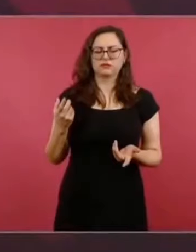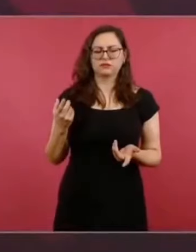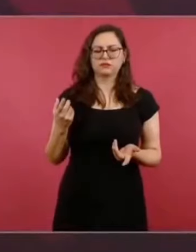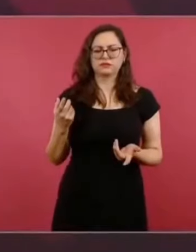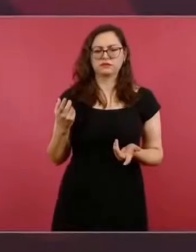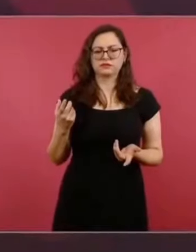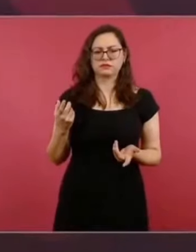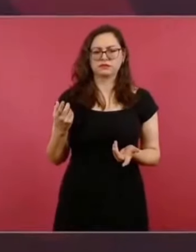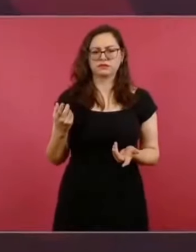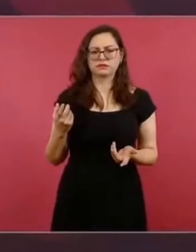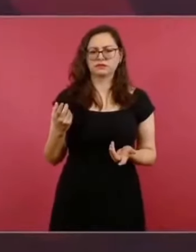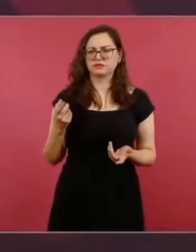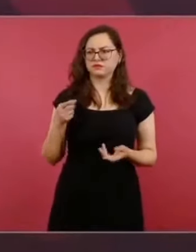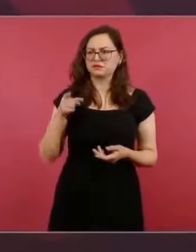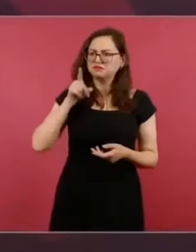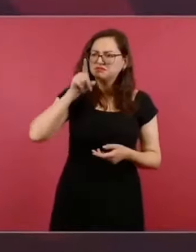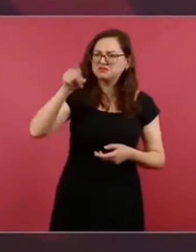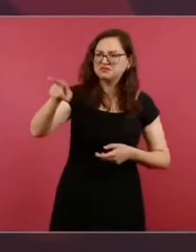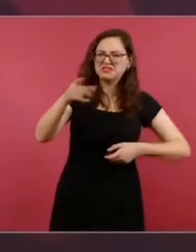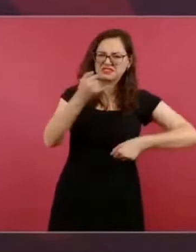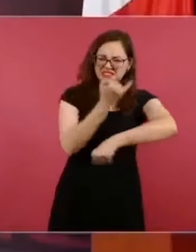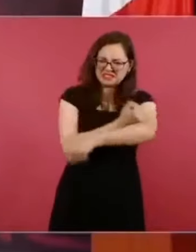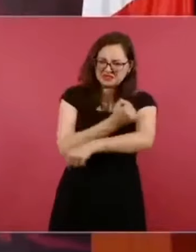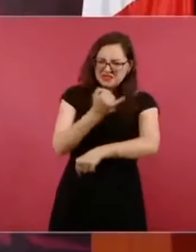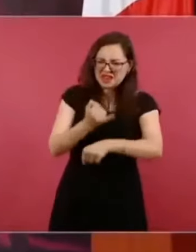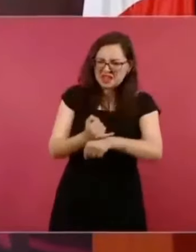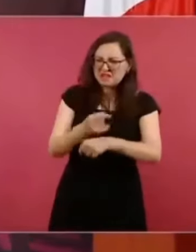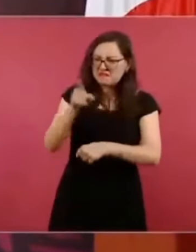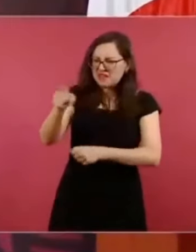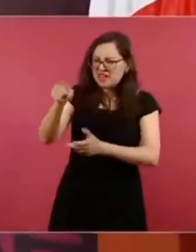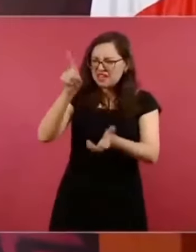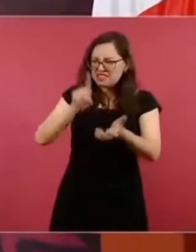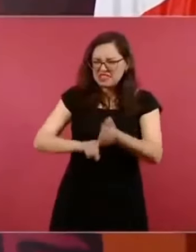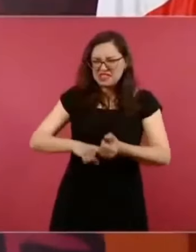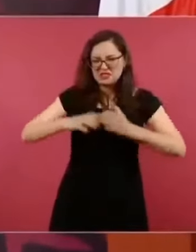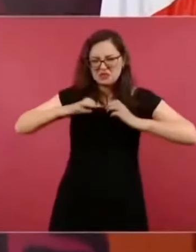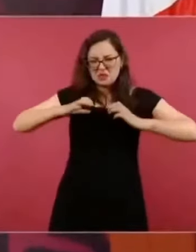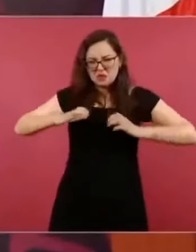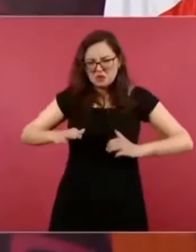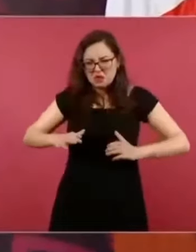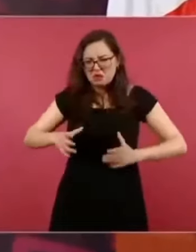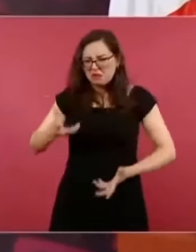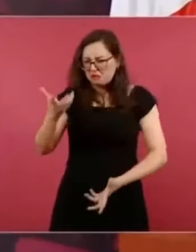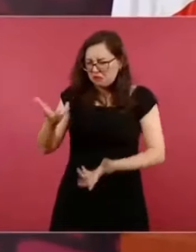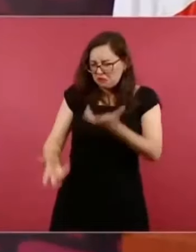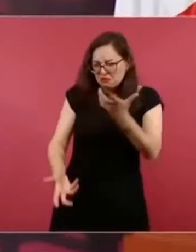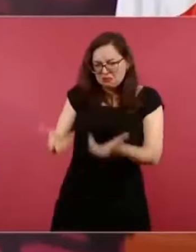El crematorio. Sí, el crematorio, en los límites de…